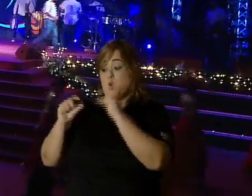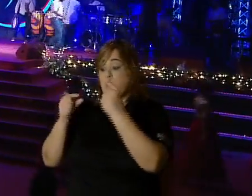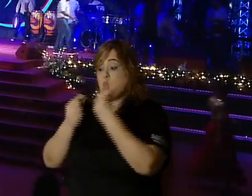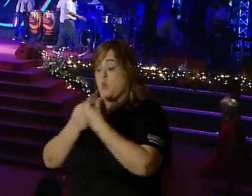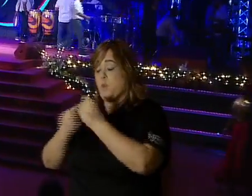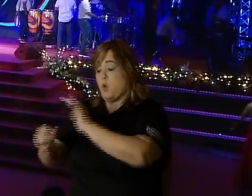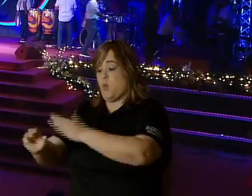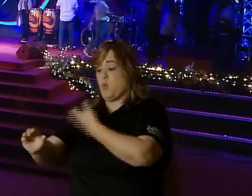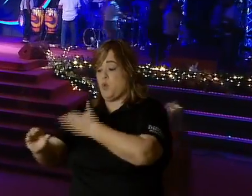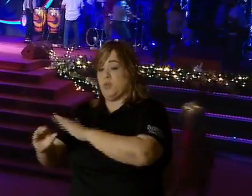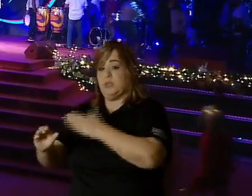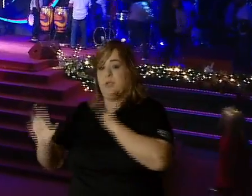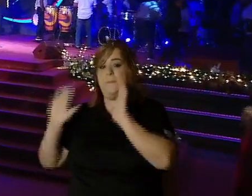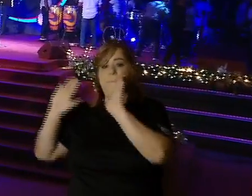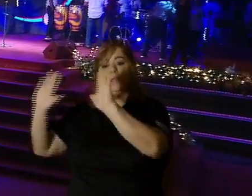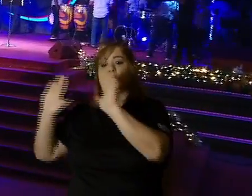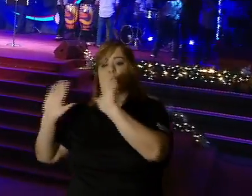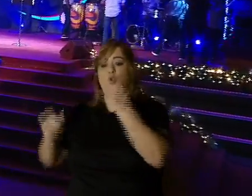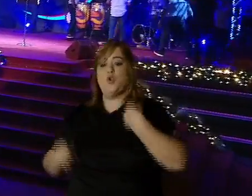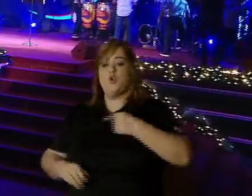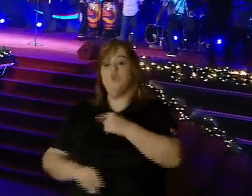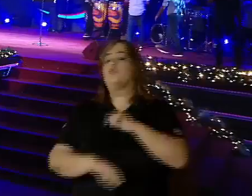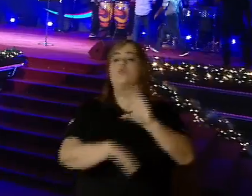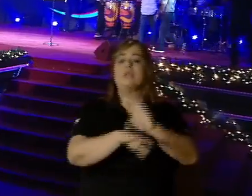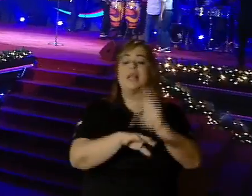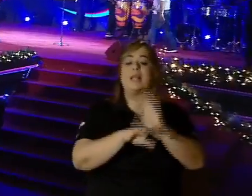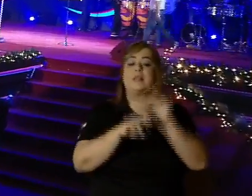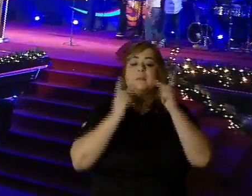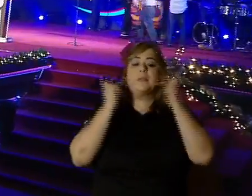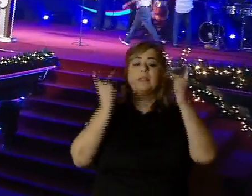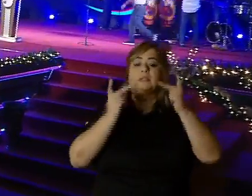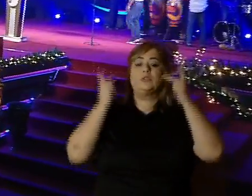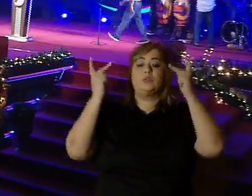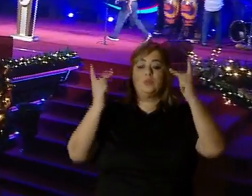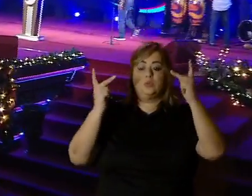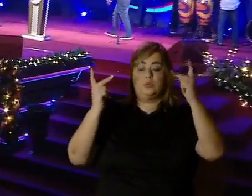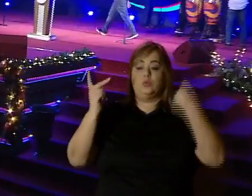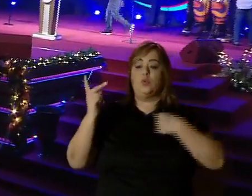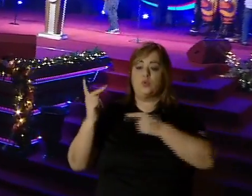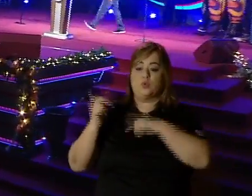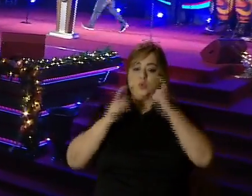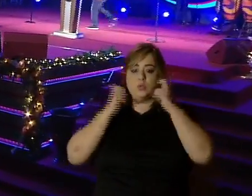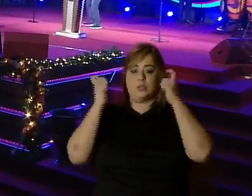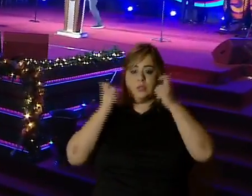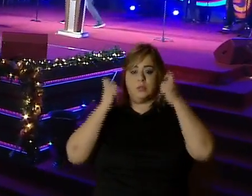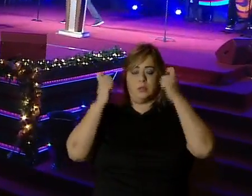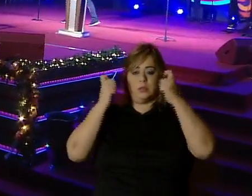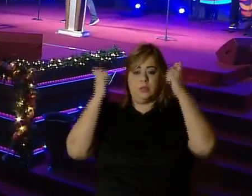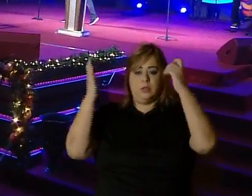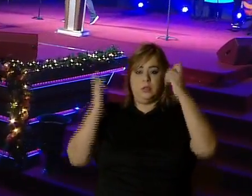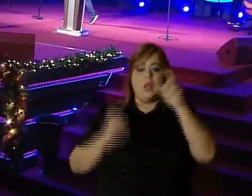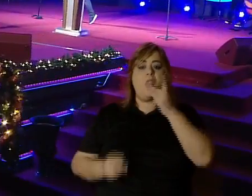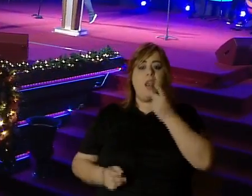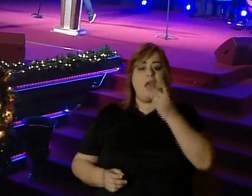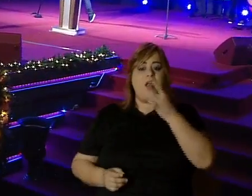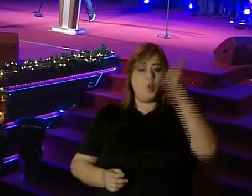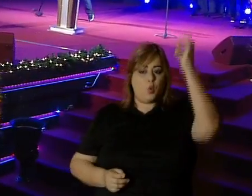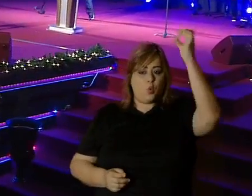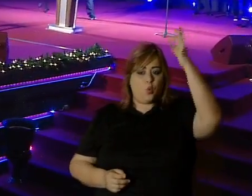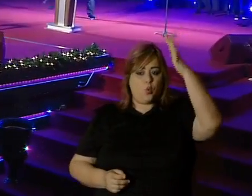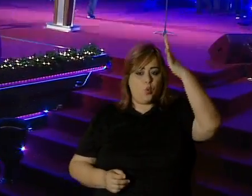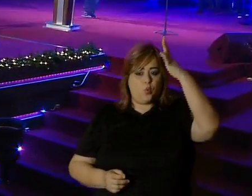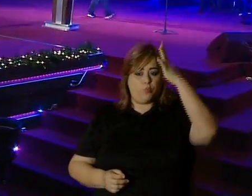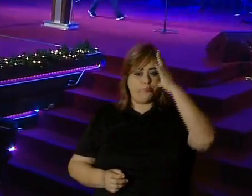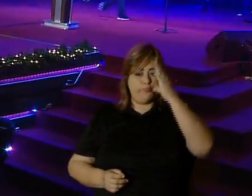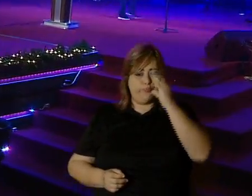porque la iglesia de Cristo está en victoria y nosotros estamos celebrando. Si me pueden bajar un poquito la luz del centro, porque está un